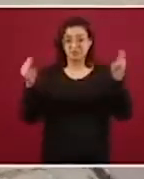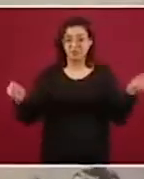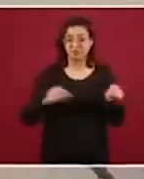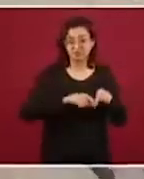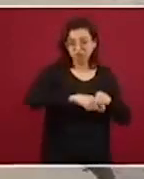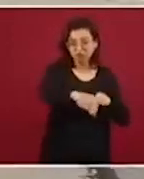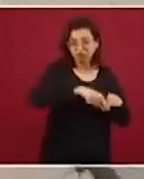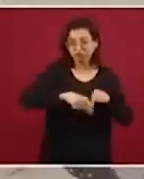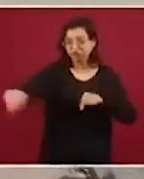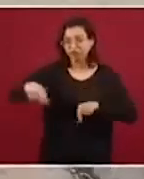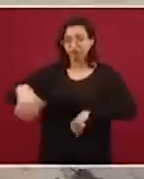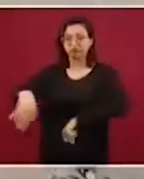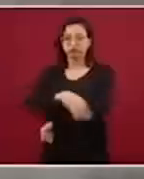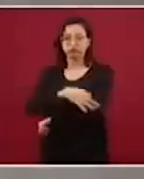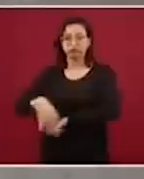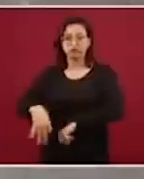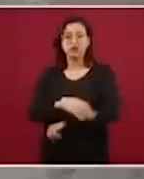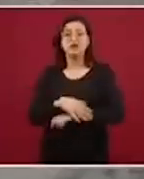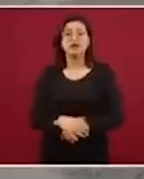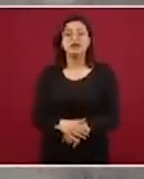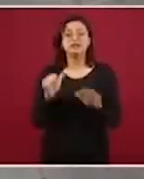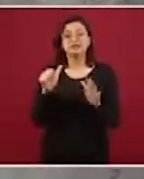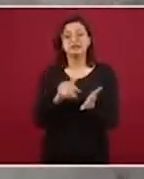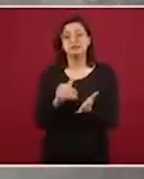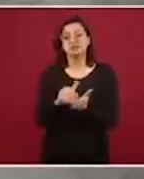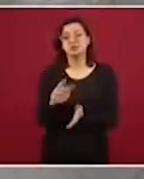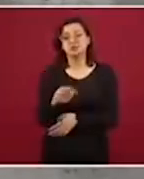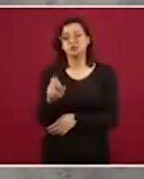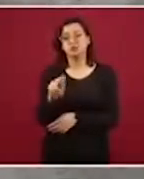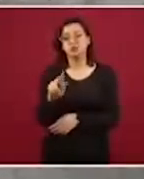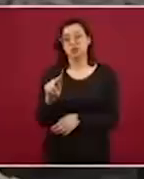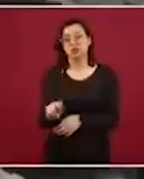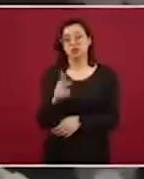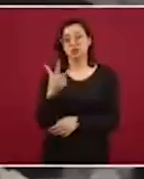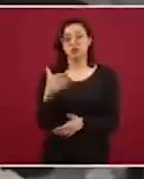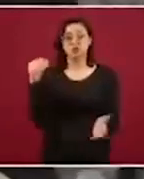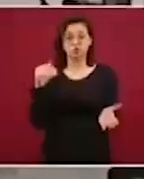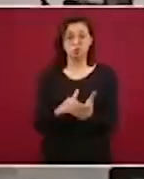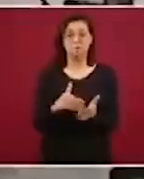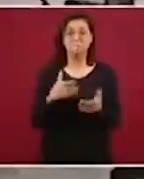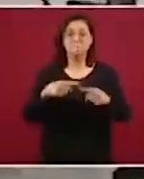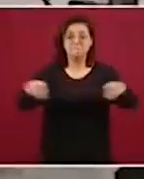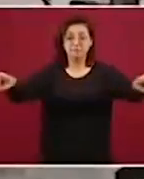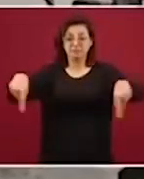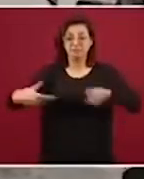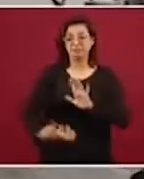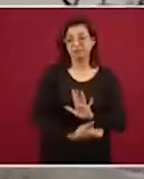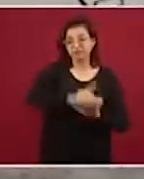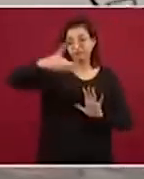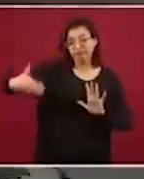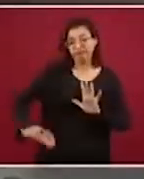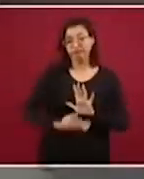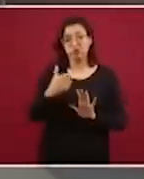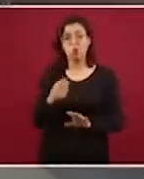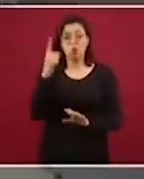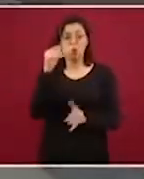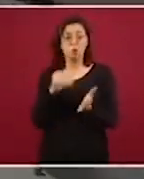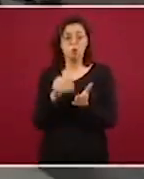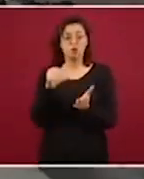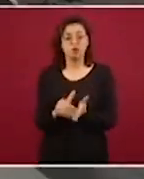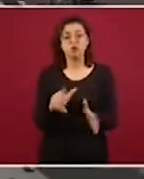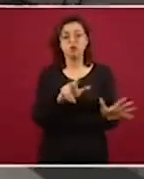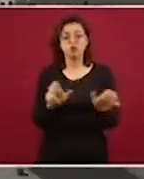han excavado 6.288.000 metros cúbicos de tierra. Se han conformado 1.895.000